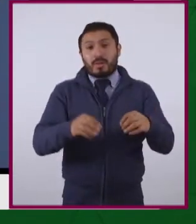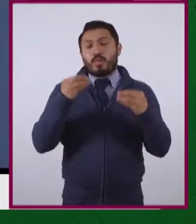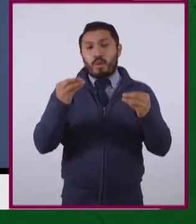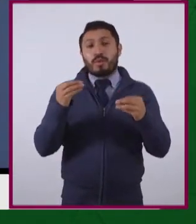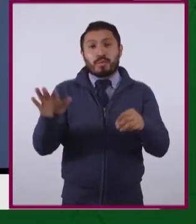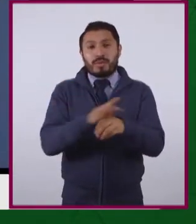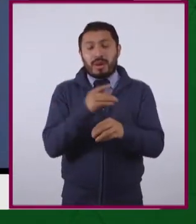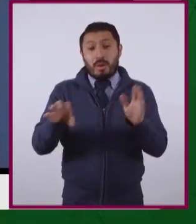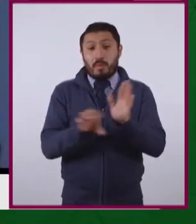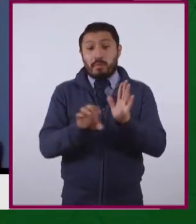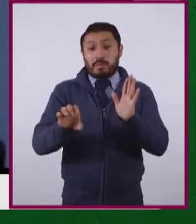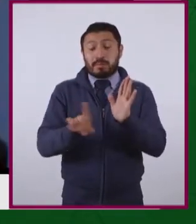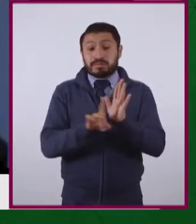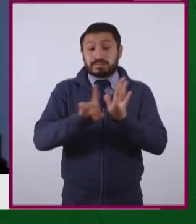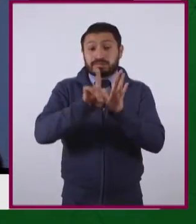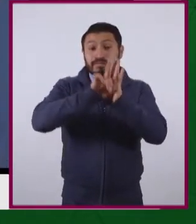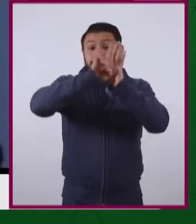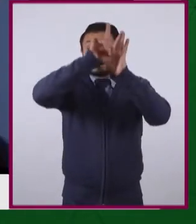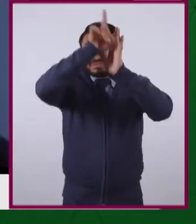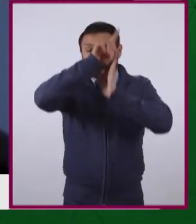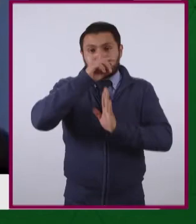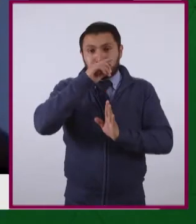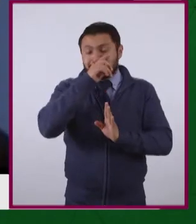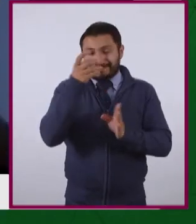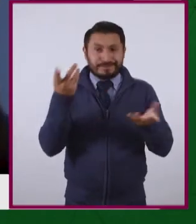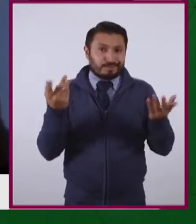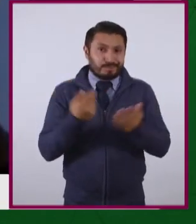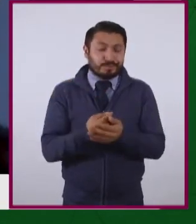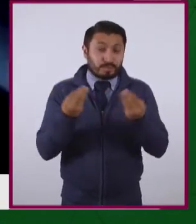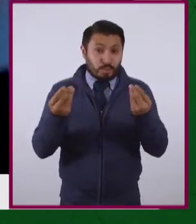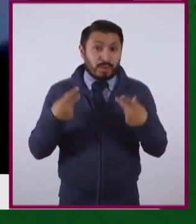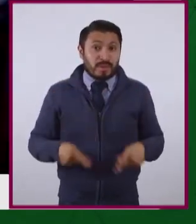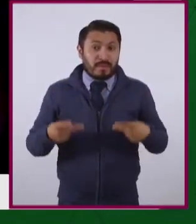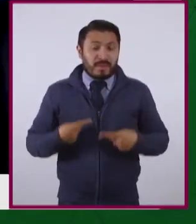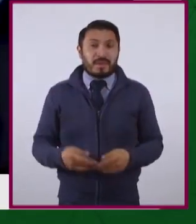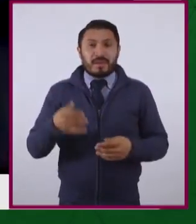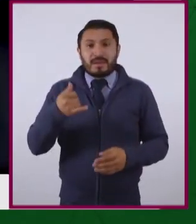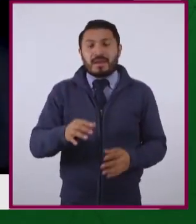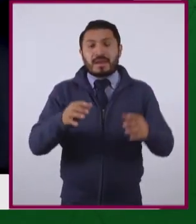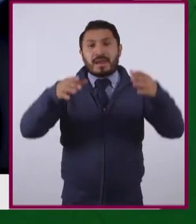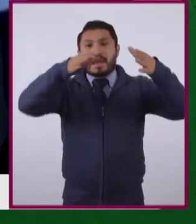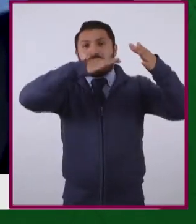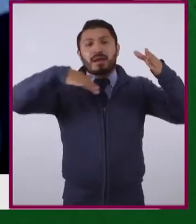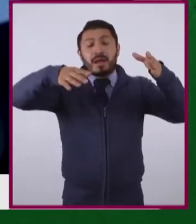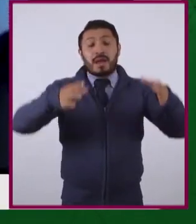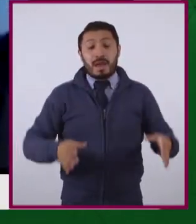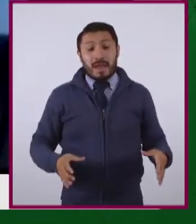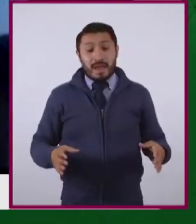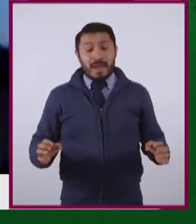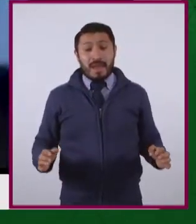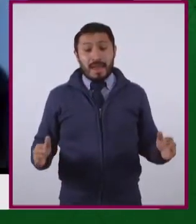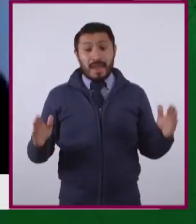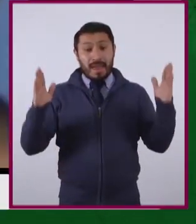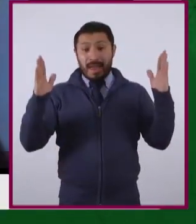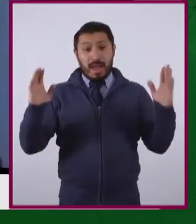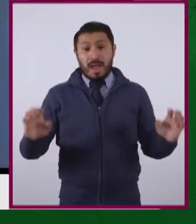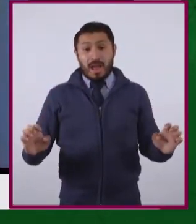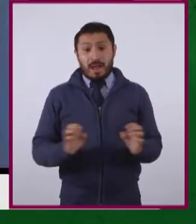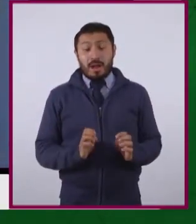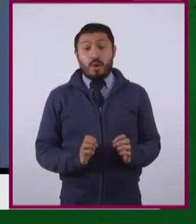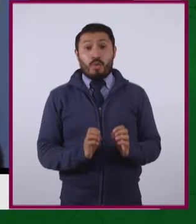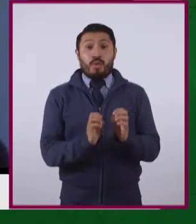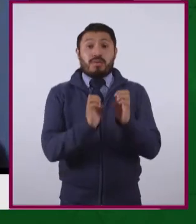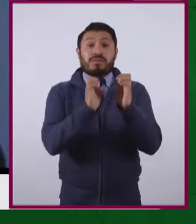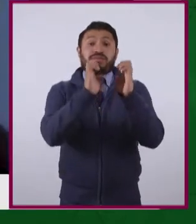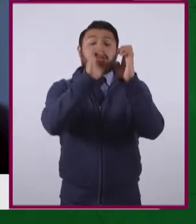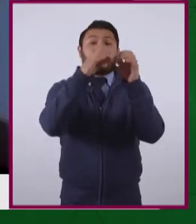son muchas personas viviendo arriba unas de otras, y la superficie de captación, que es la planta de hasta arriba, digamos,